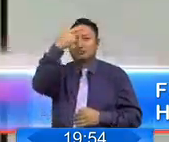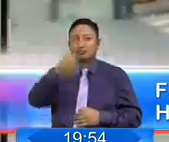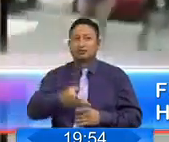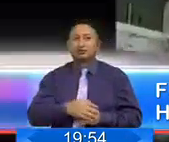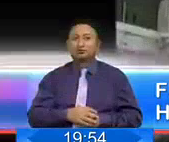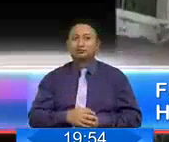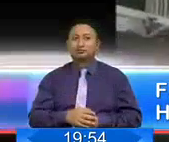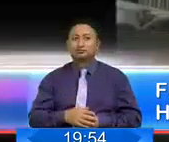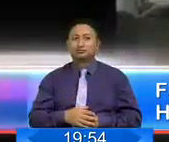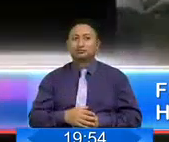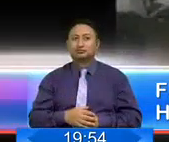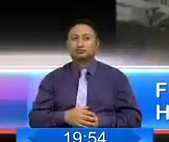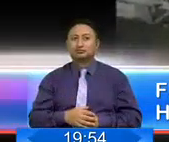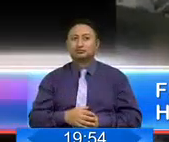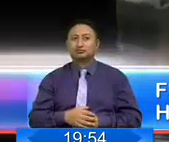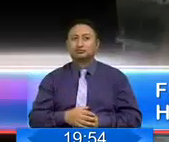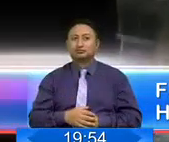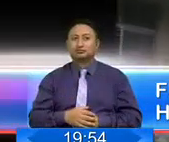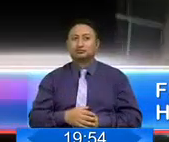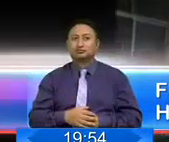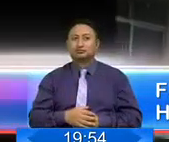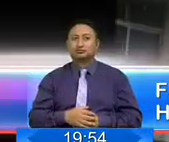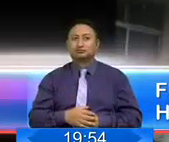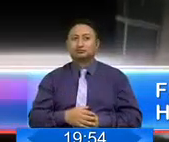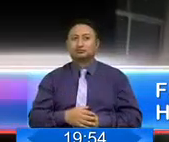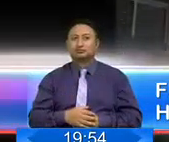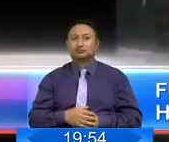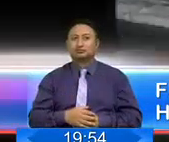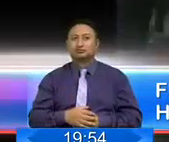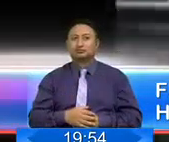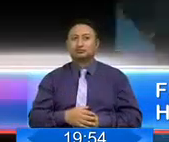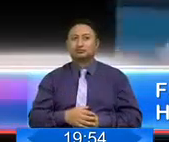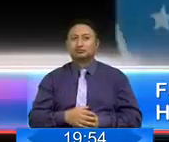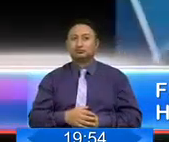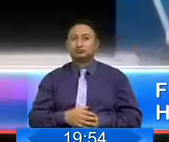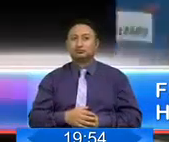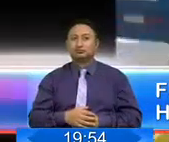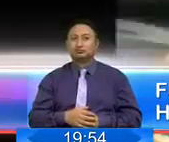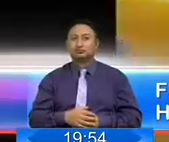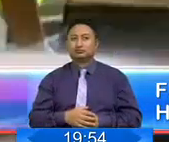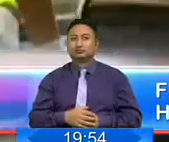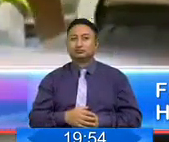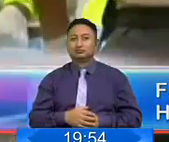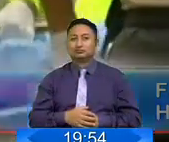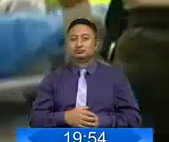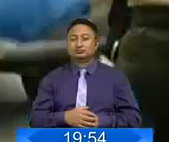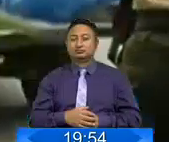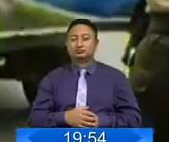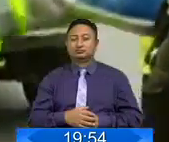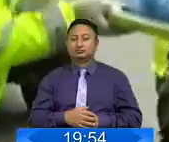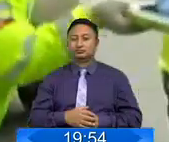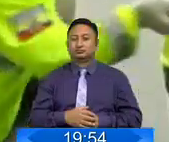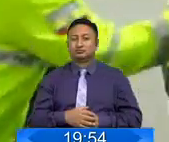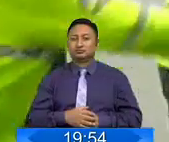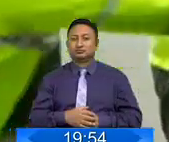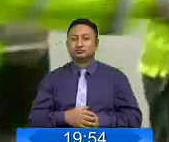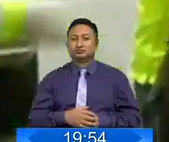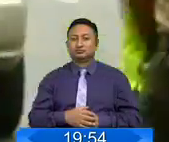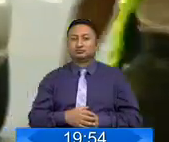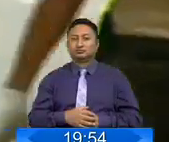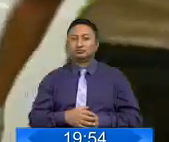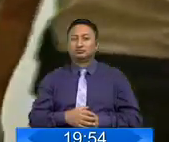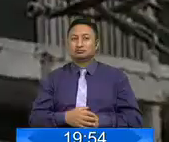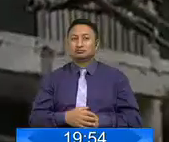para soltar su última voluntad. Un decreto inapelable, informó